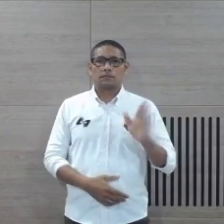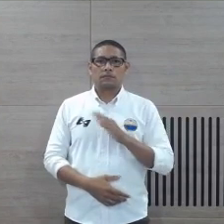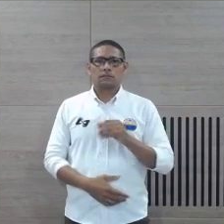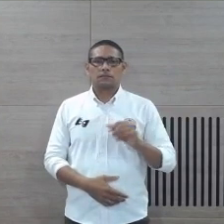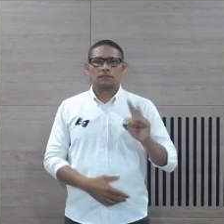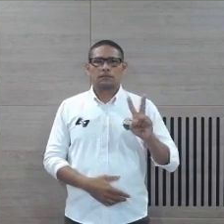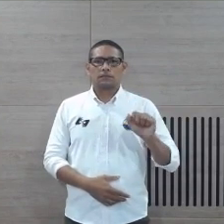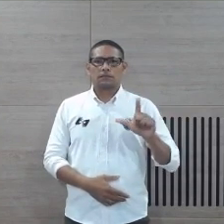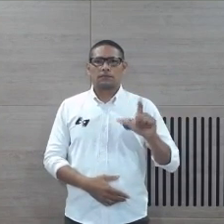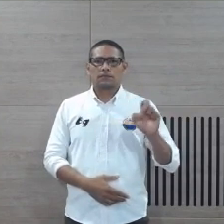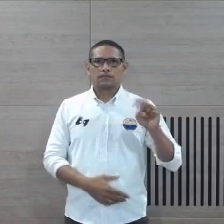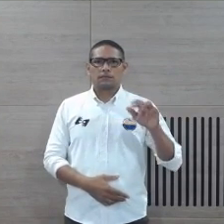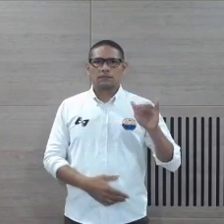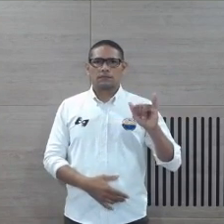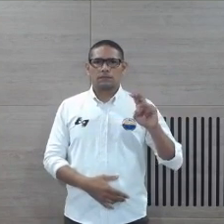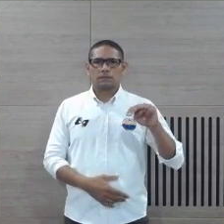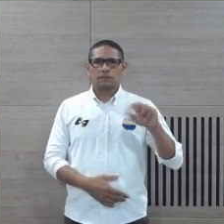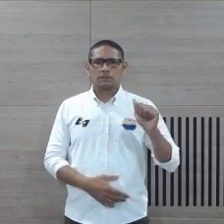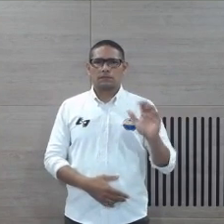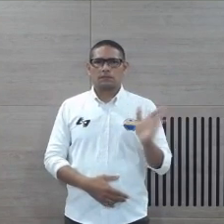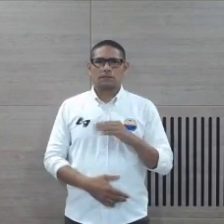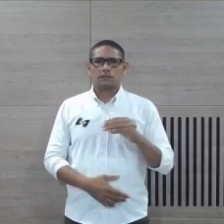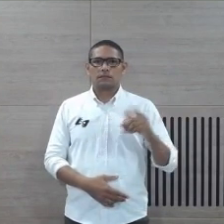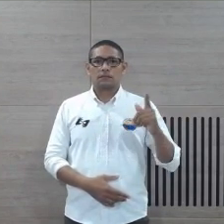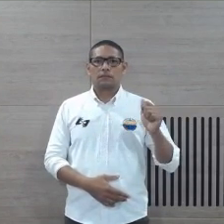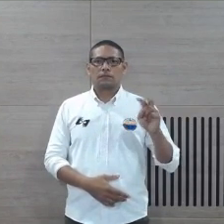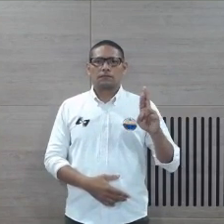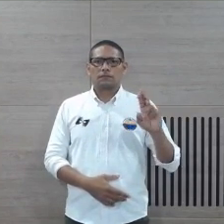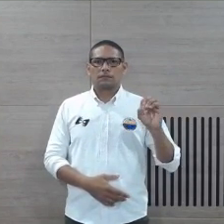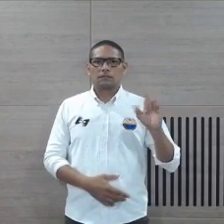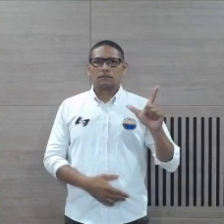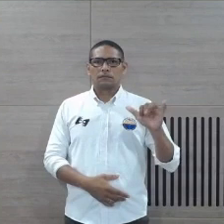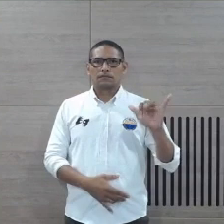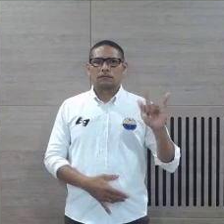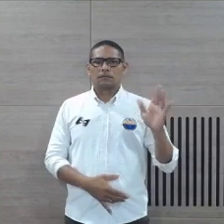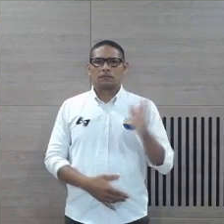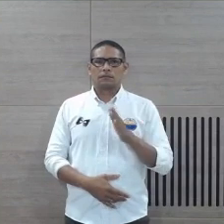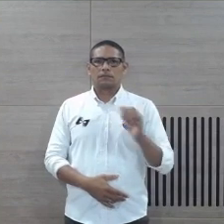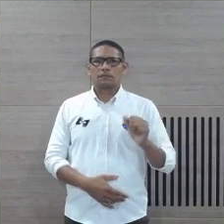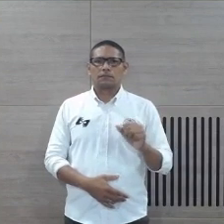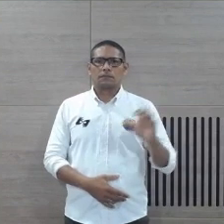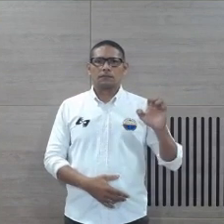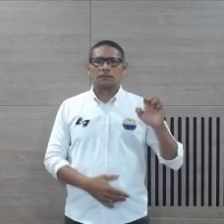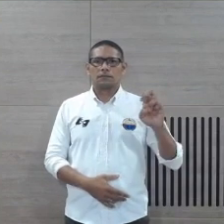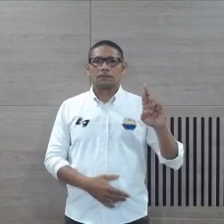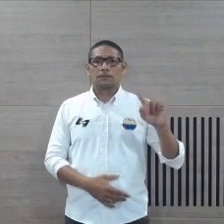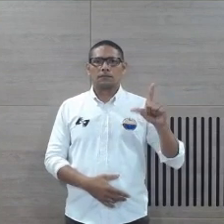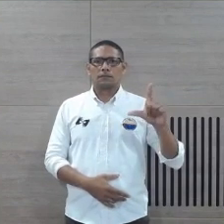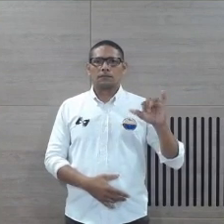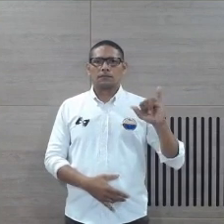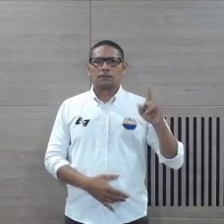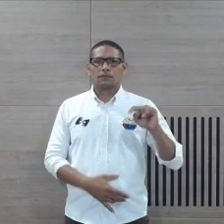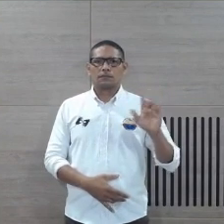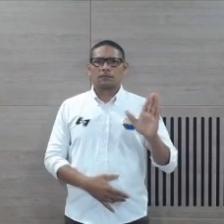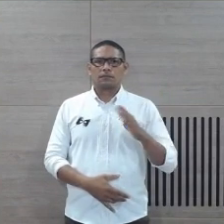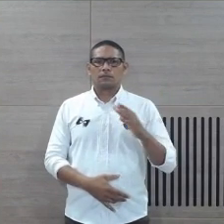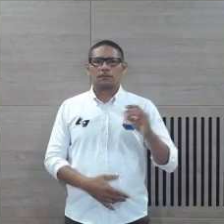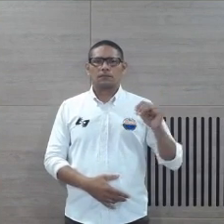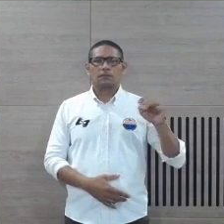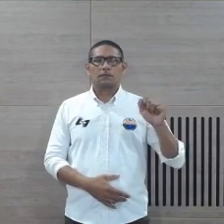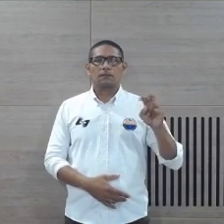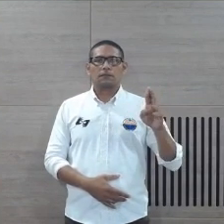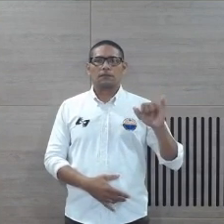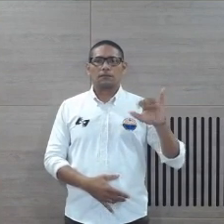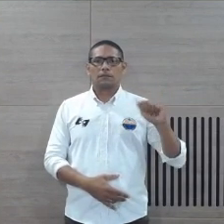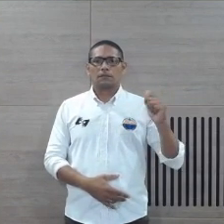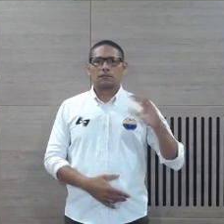Carolina Andrea Ramos de la Hoz. Erlis Esther Sánchez Rincones. María Concepción Torres Alfaro. Meribeth Dayana